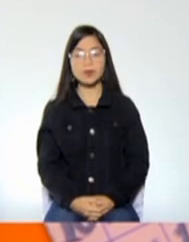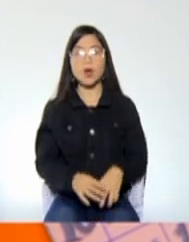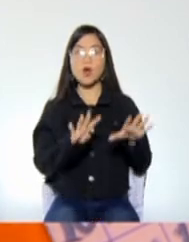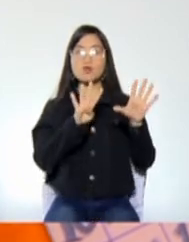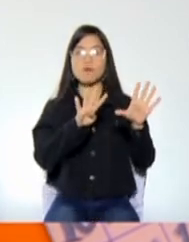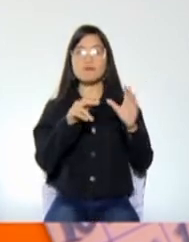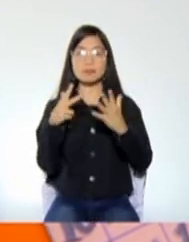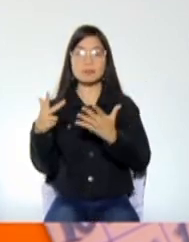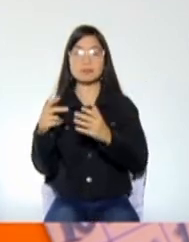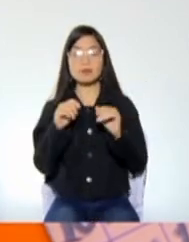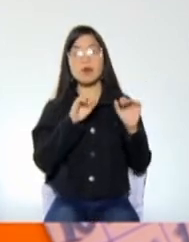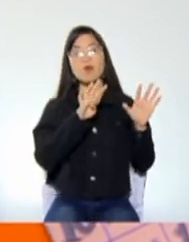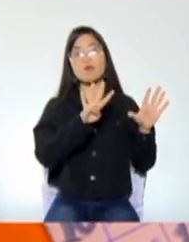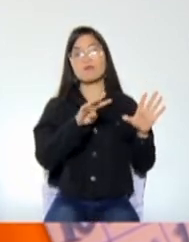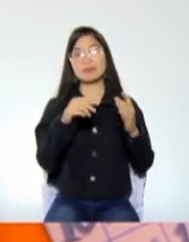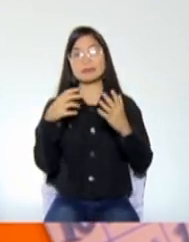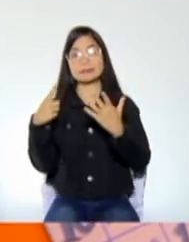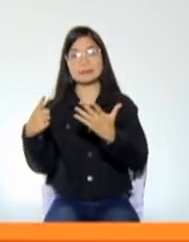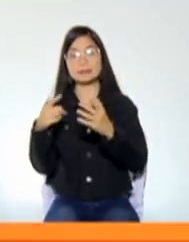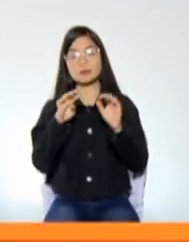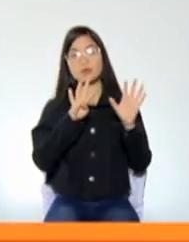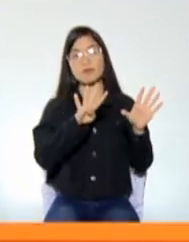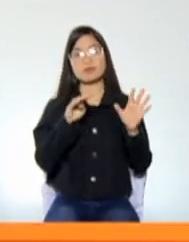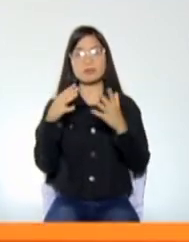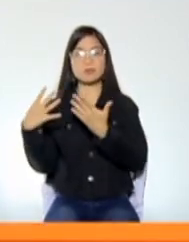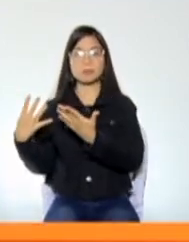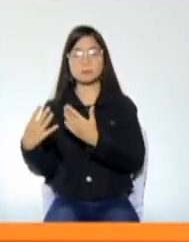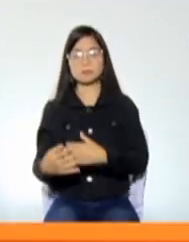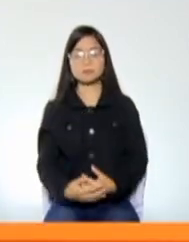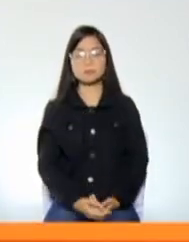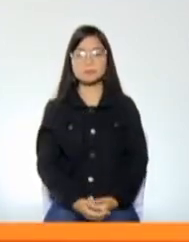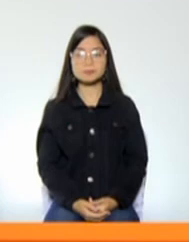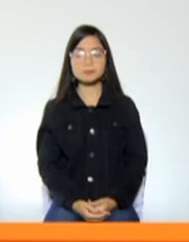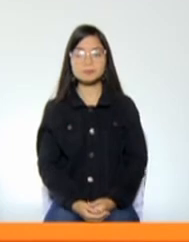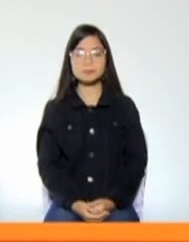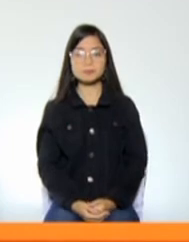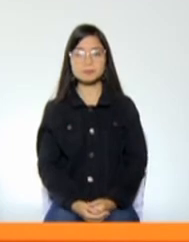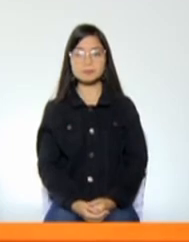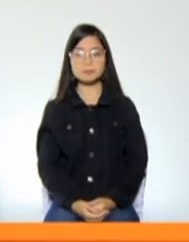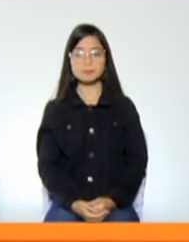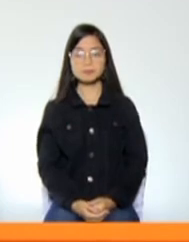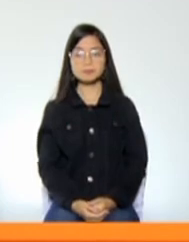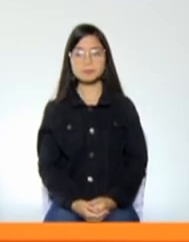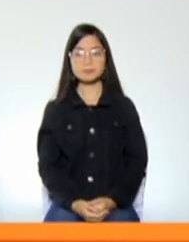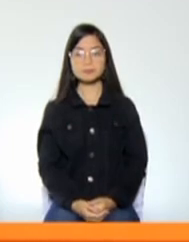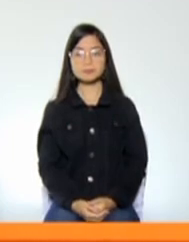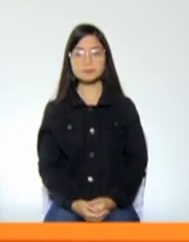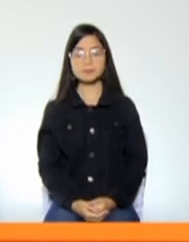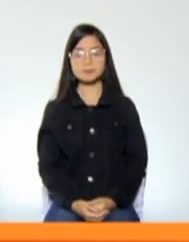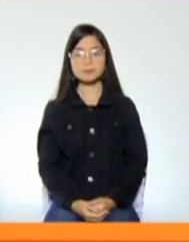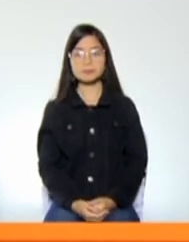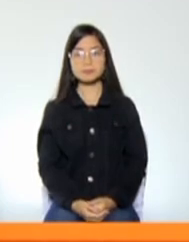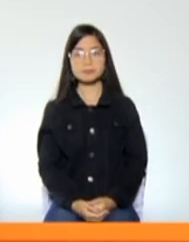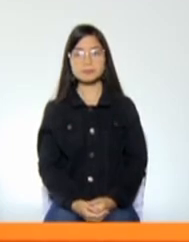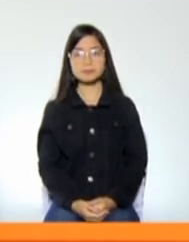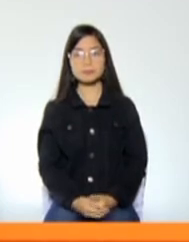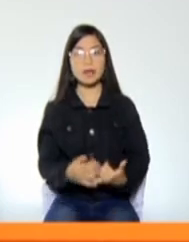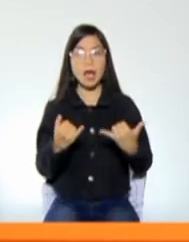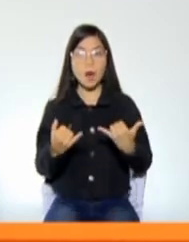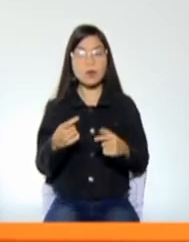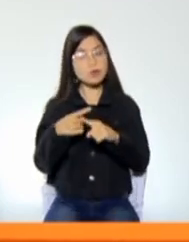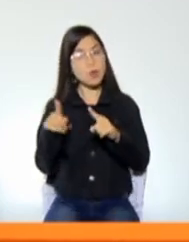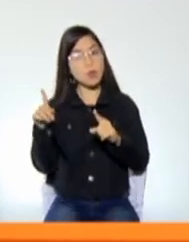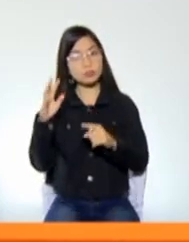93, 96 y 99. Muy bien, continuamos. El otro número que no está